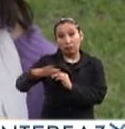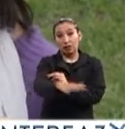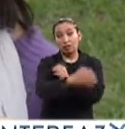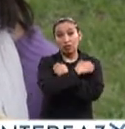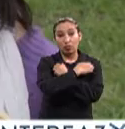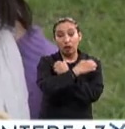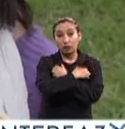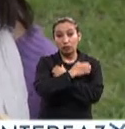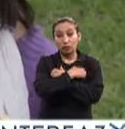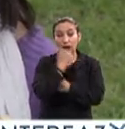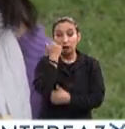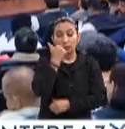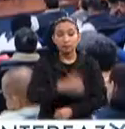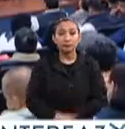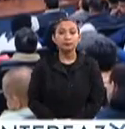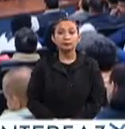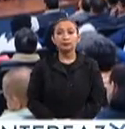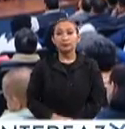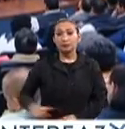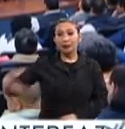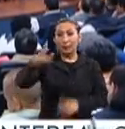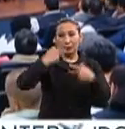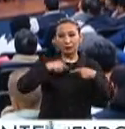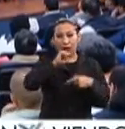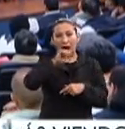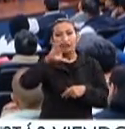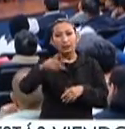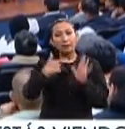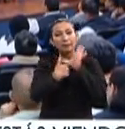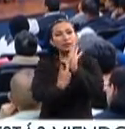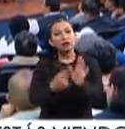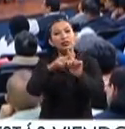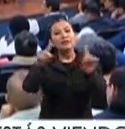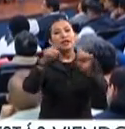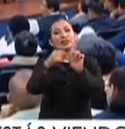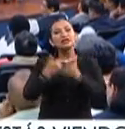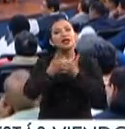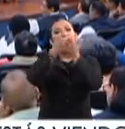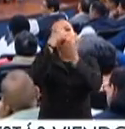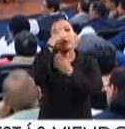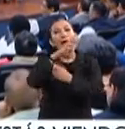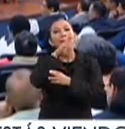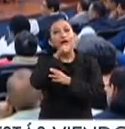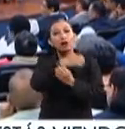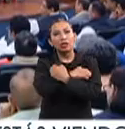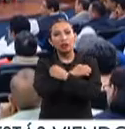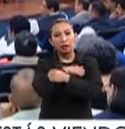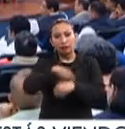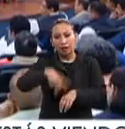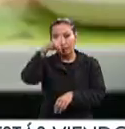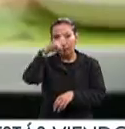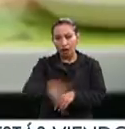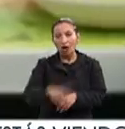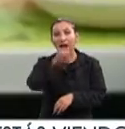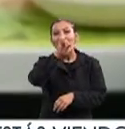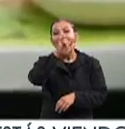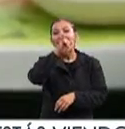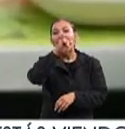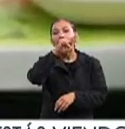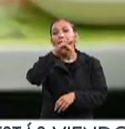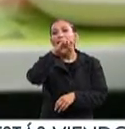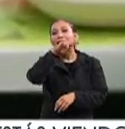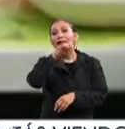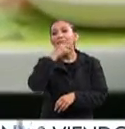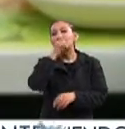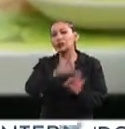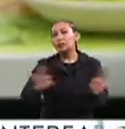necesidades educativas de los alumnos. La sociedad civil también presentó importantes contribuciones para mejorar la educación en México. Liliana Baena